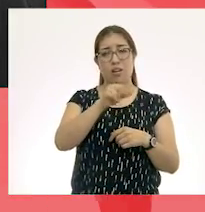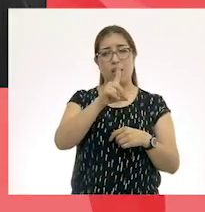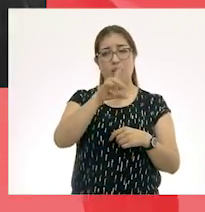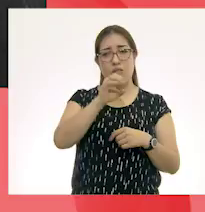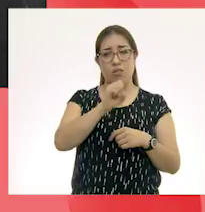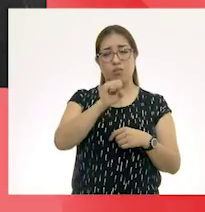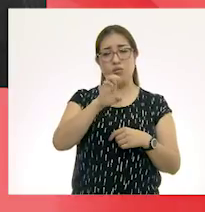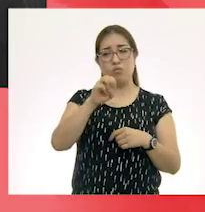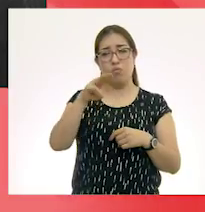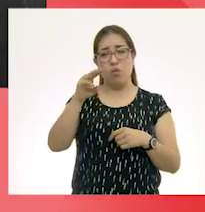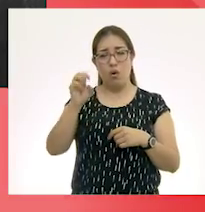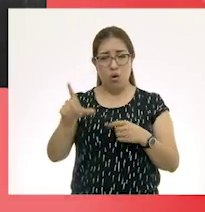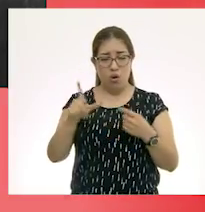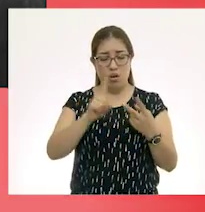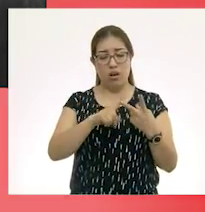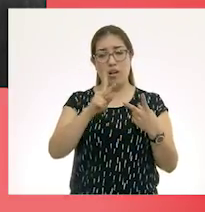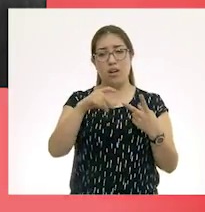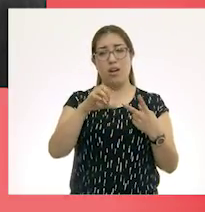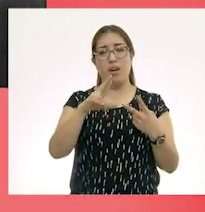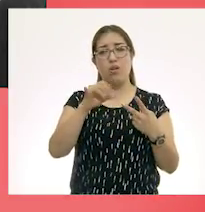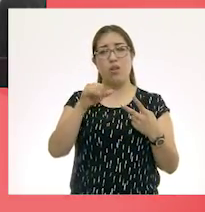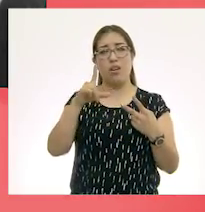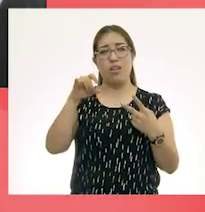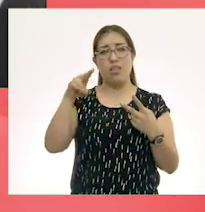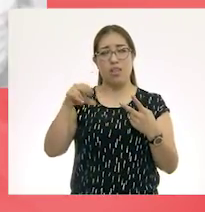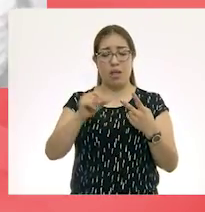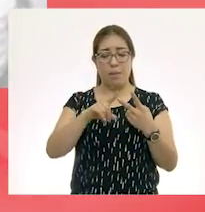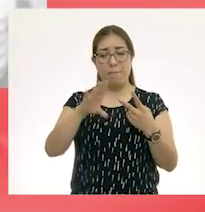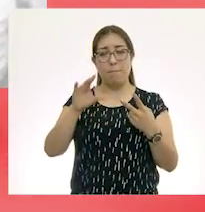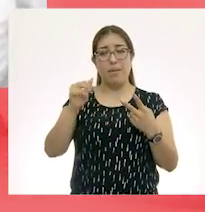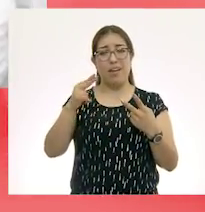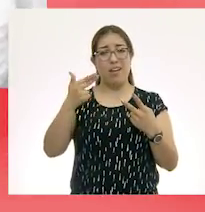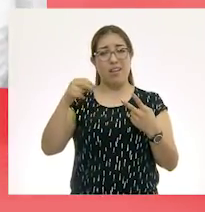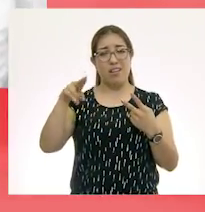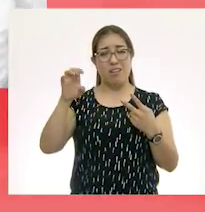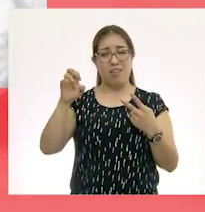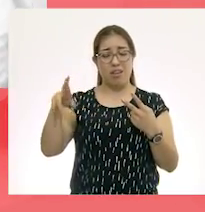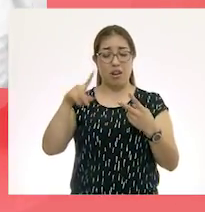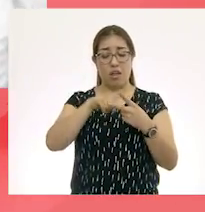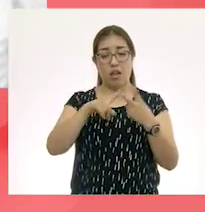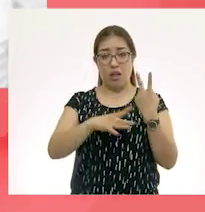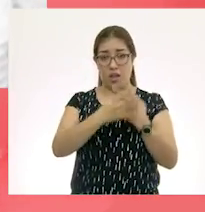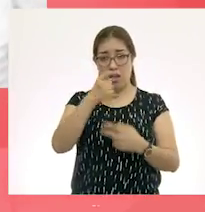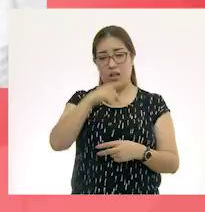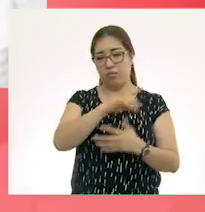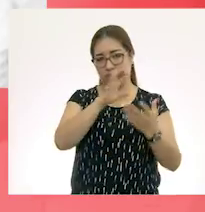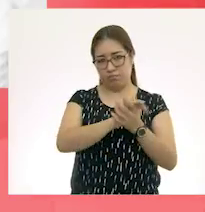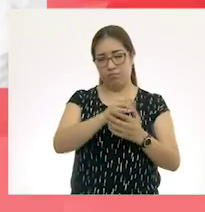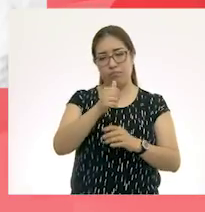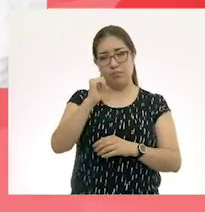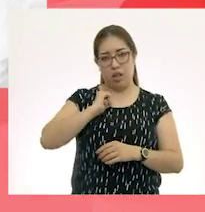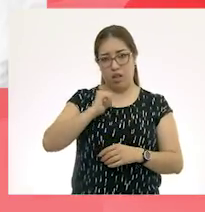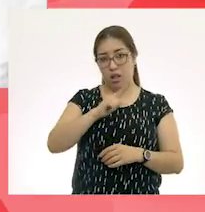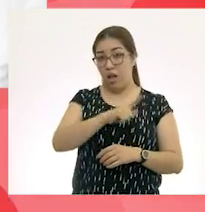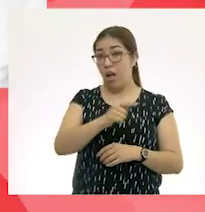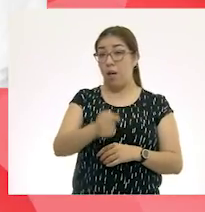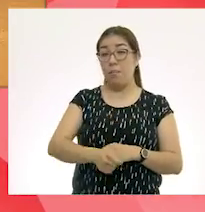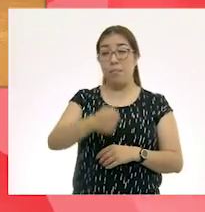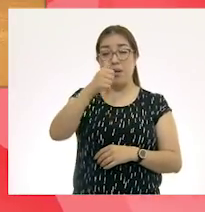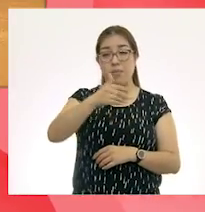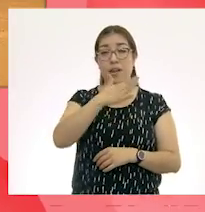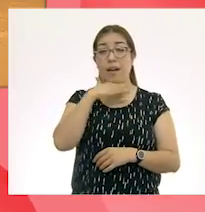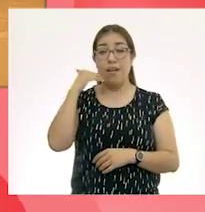Carolina Wagner. Carolina Wagner, ella fue la primera bióloga de